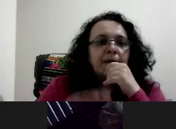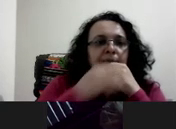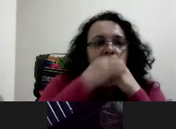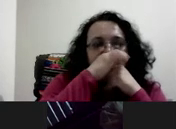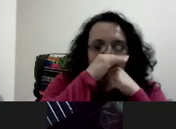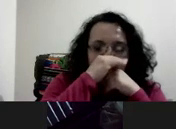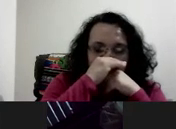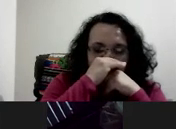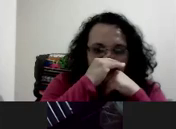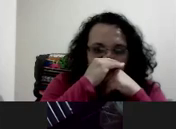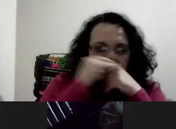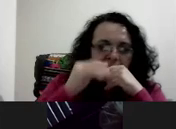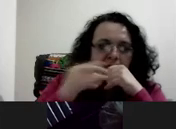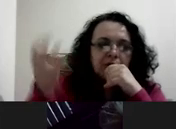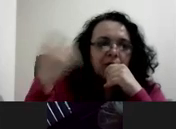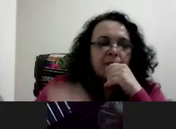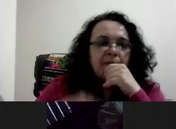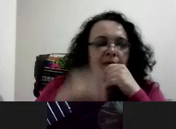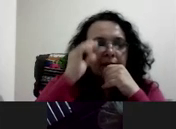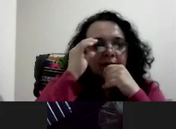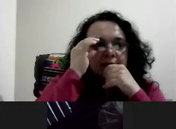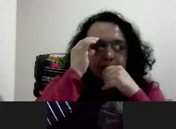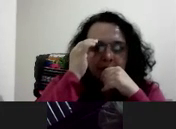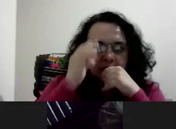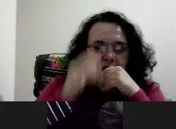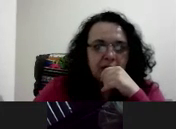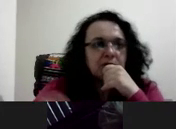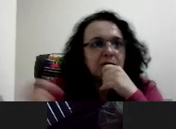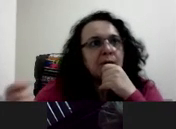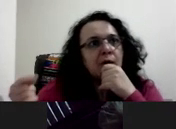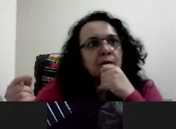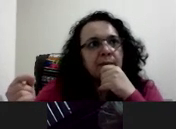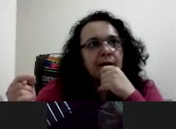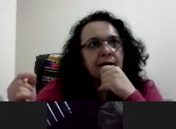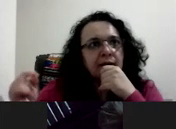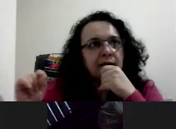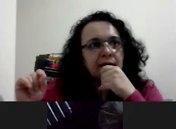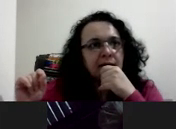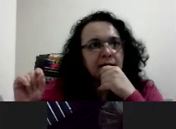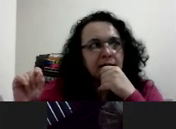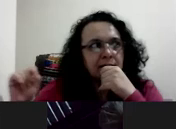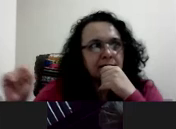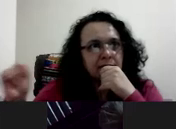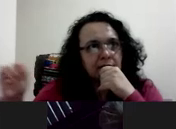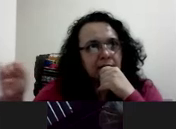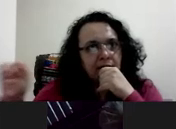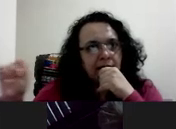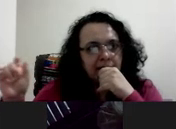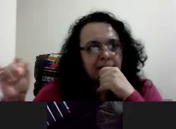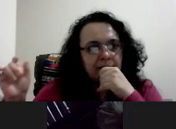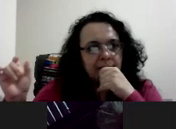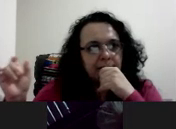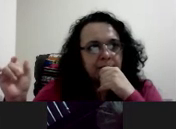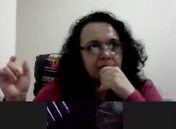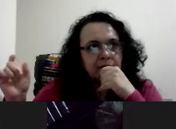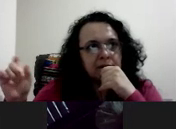Por ejemplo, cuando ocupamos en tercera persona, no vamos a ocupar el